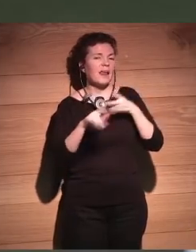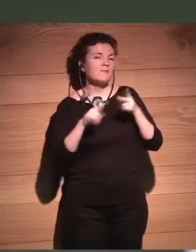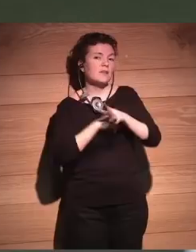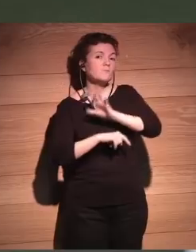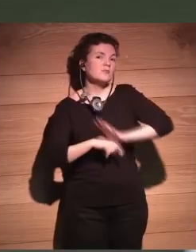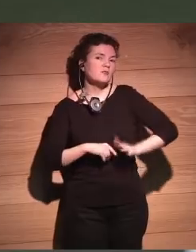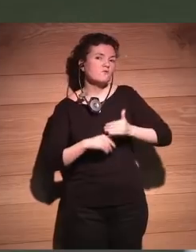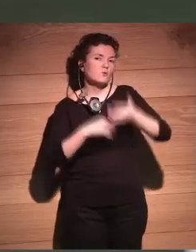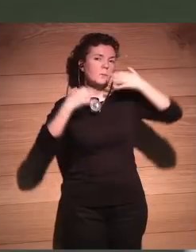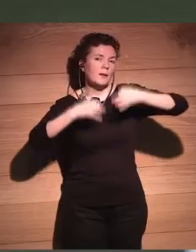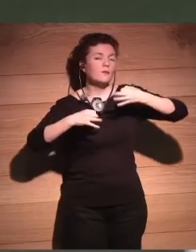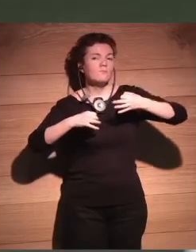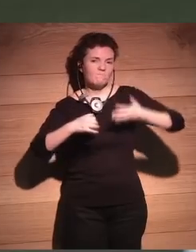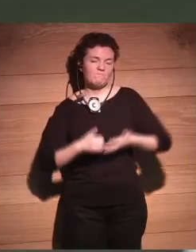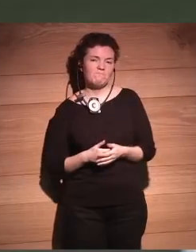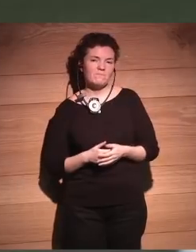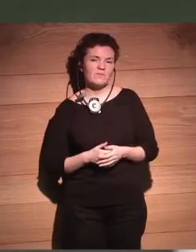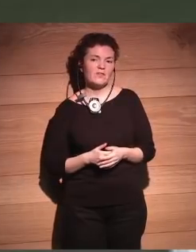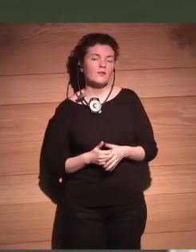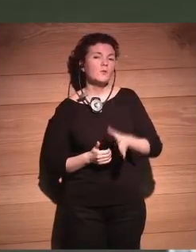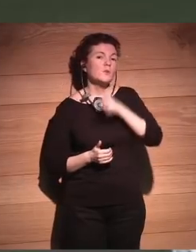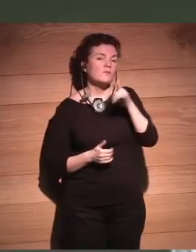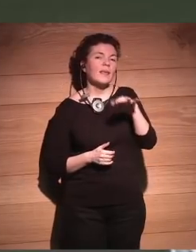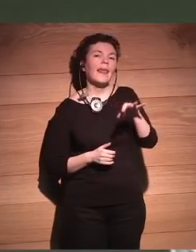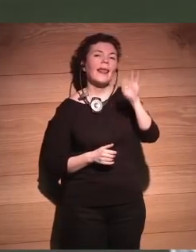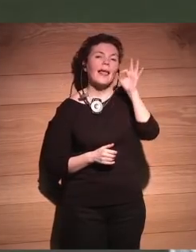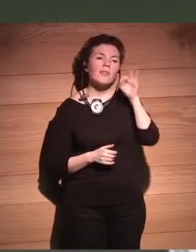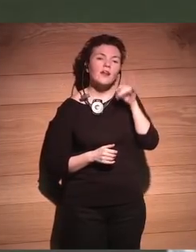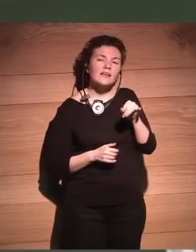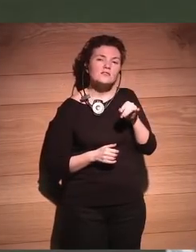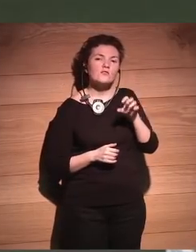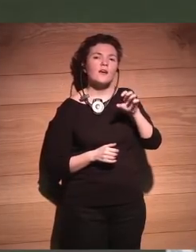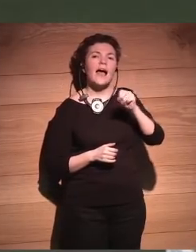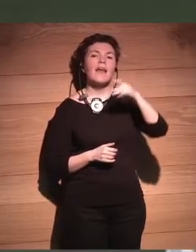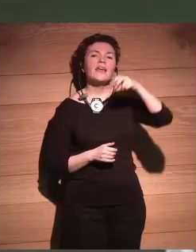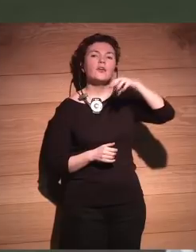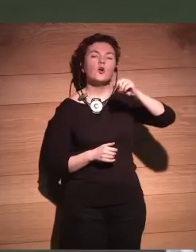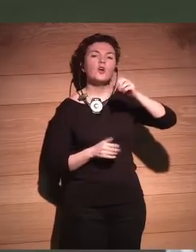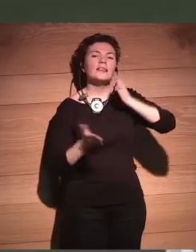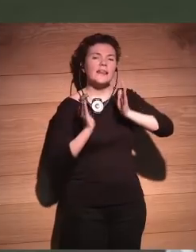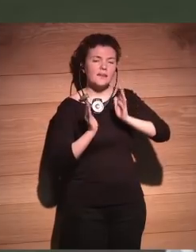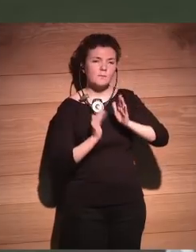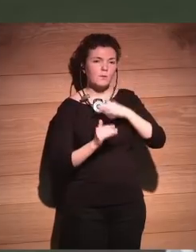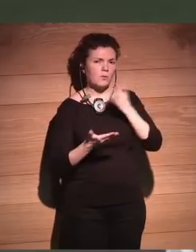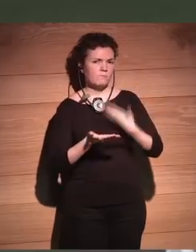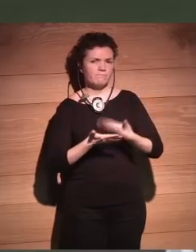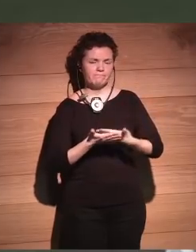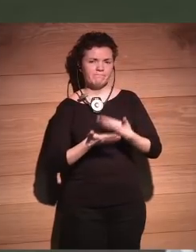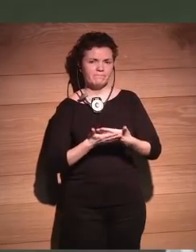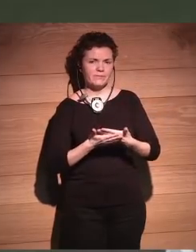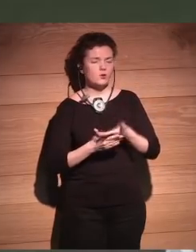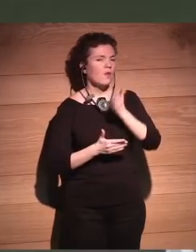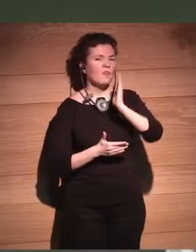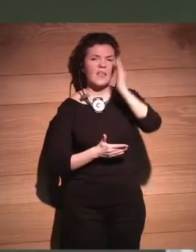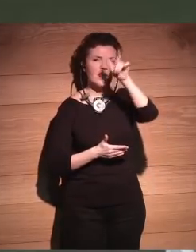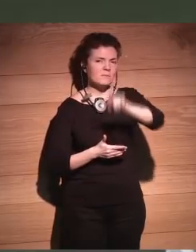riesgos potenciales. Este es el motivo por el que hemos elegido esta adenoterapia. Es decir, bueno, os lo puedo garantizar, no se va a